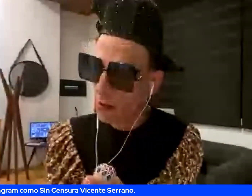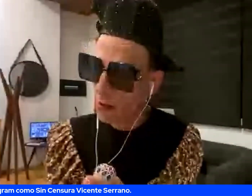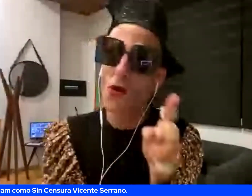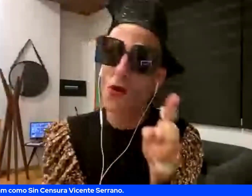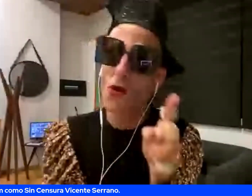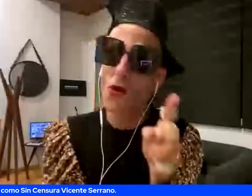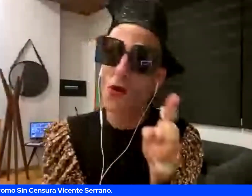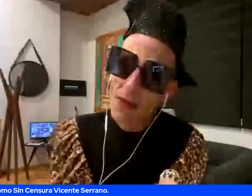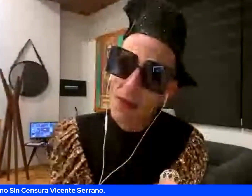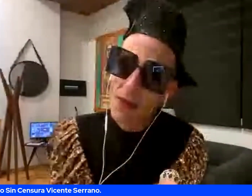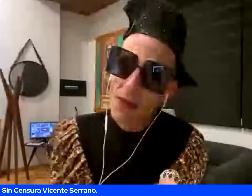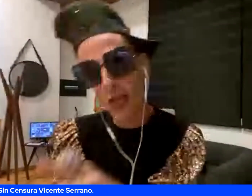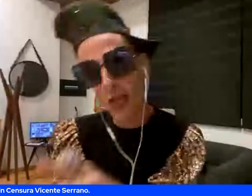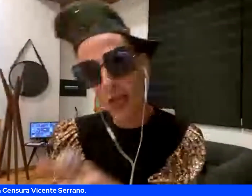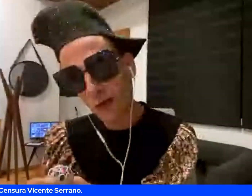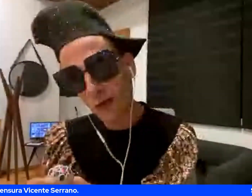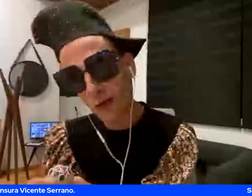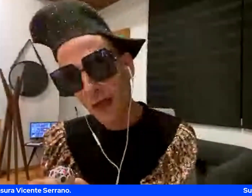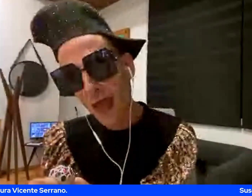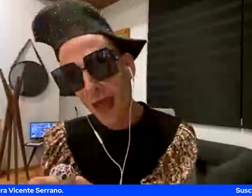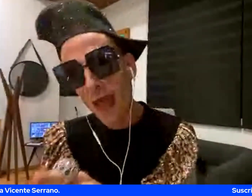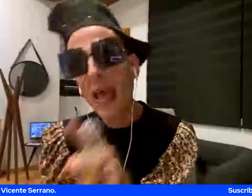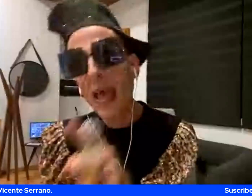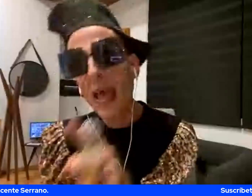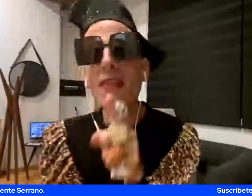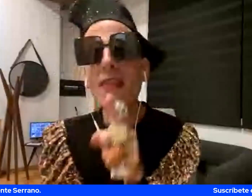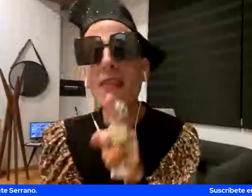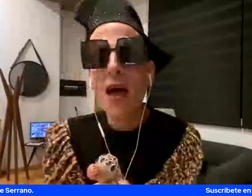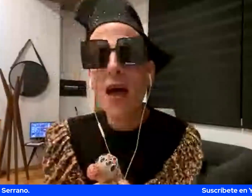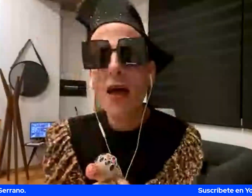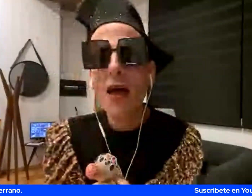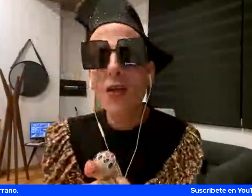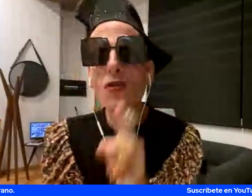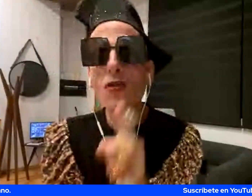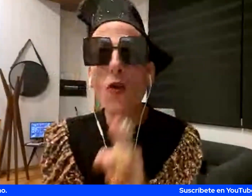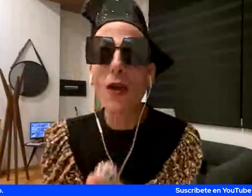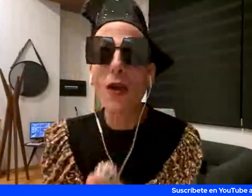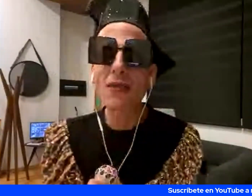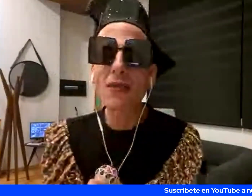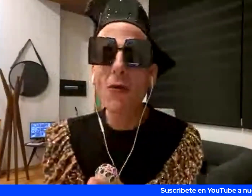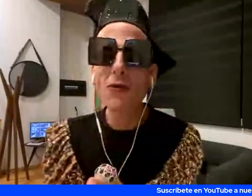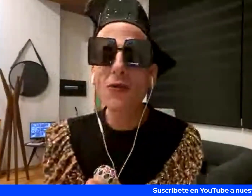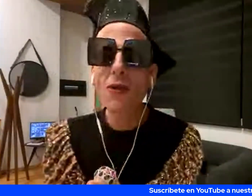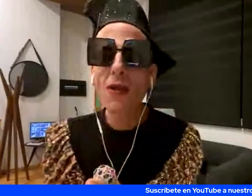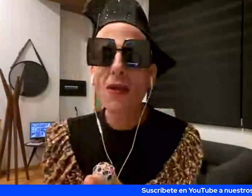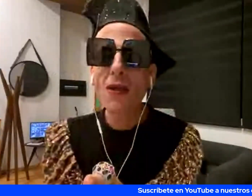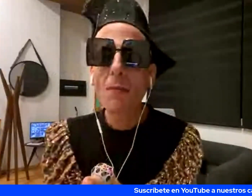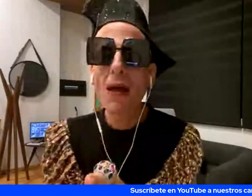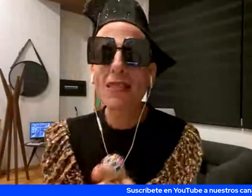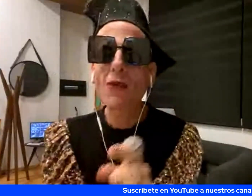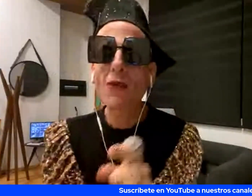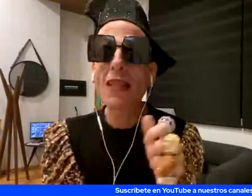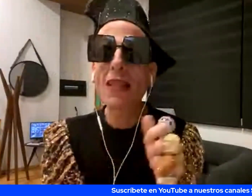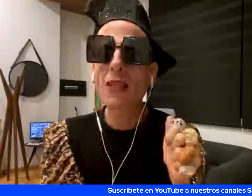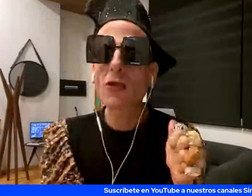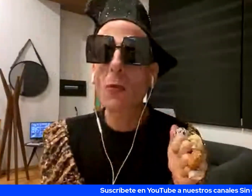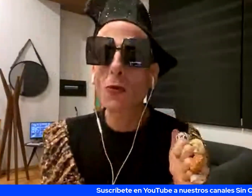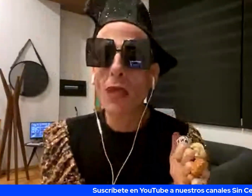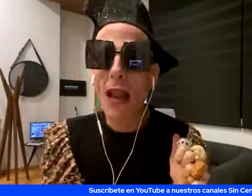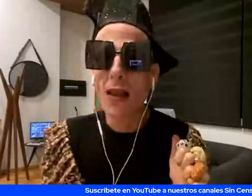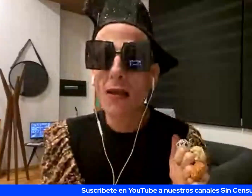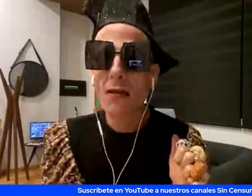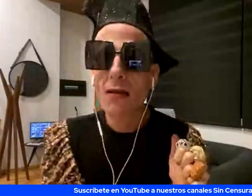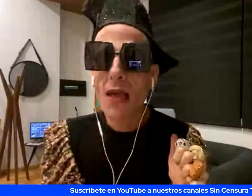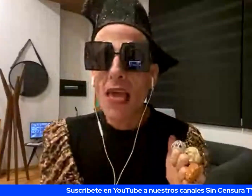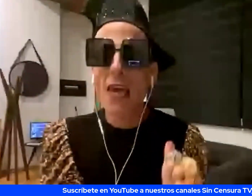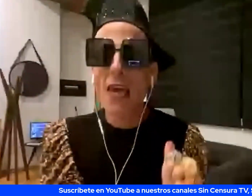señoras, y señoritas y señoritos, ese día todo lo que avanzamos va a ser un retroceso